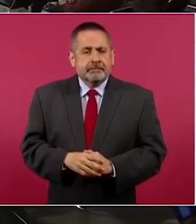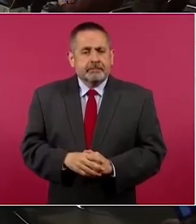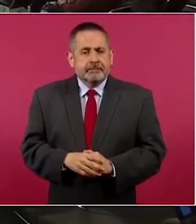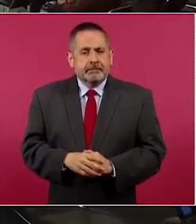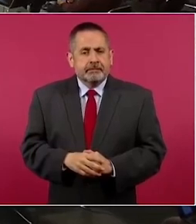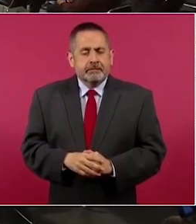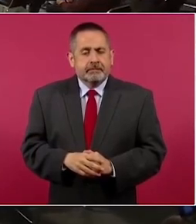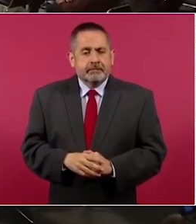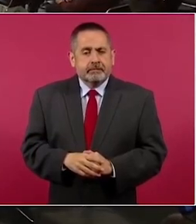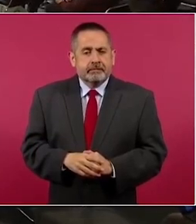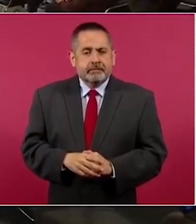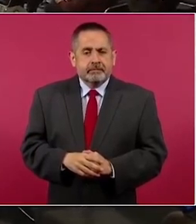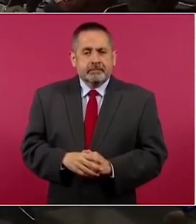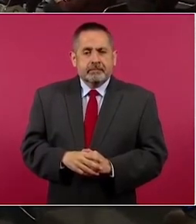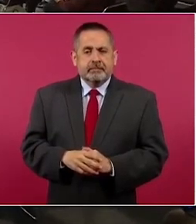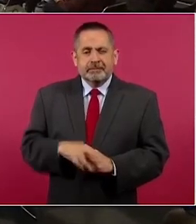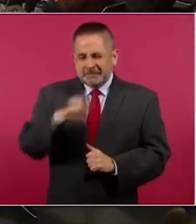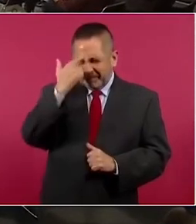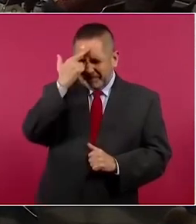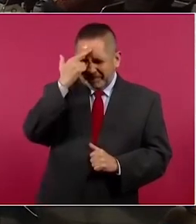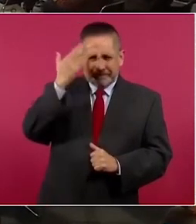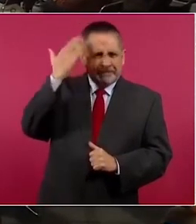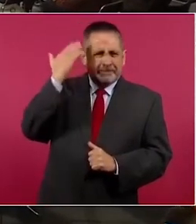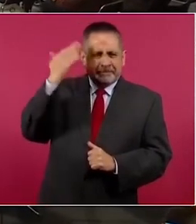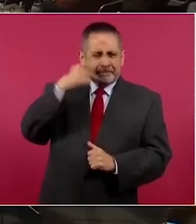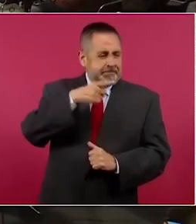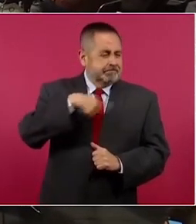todos estaban en contra de la ley